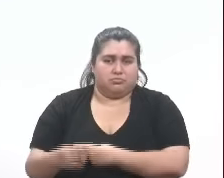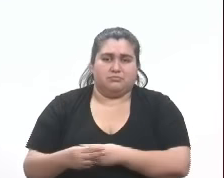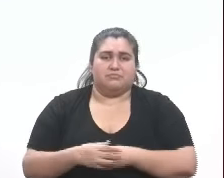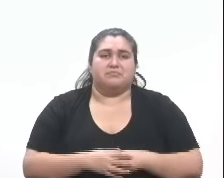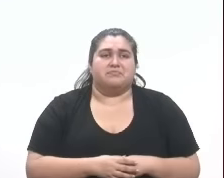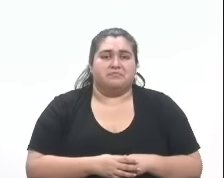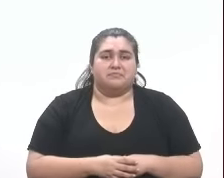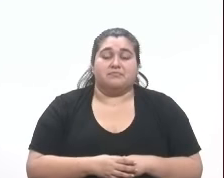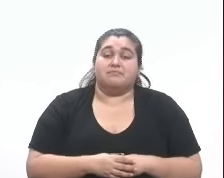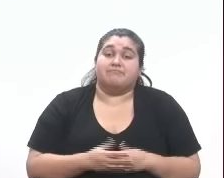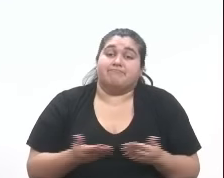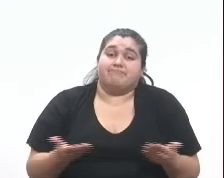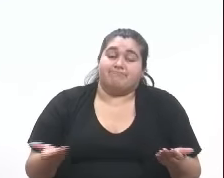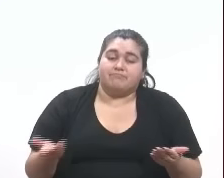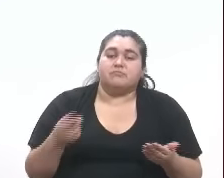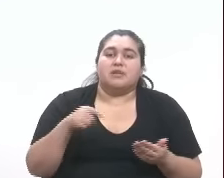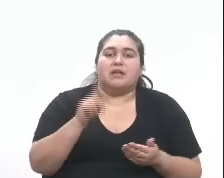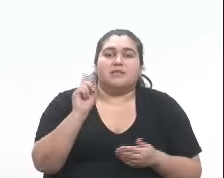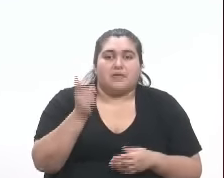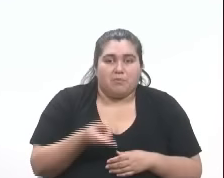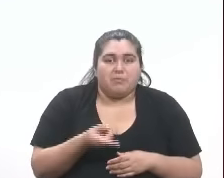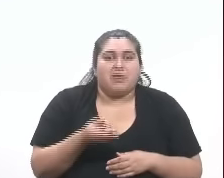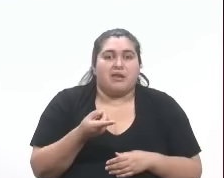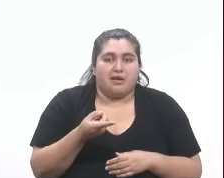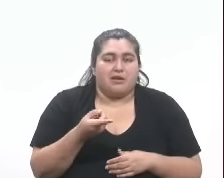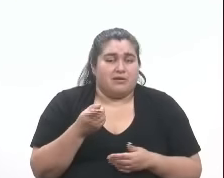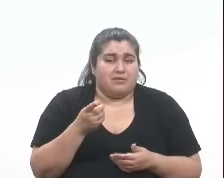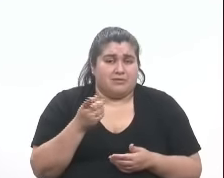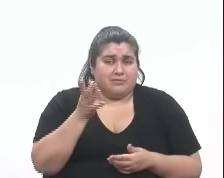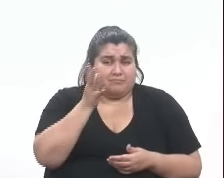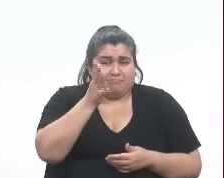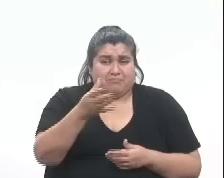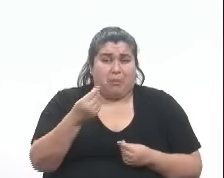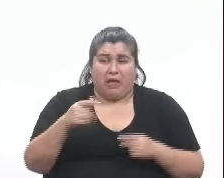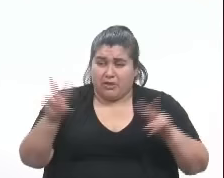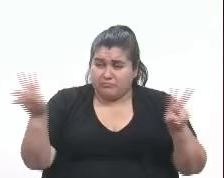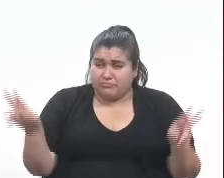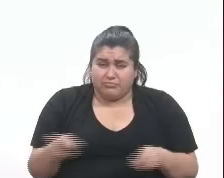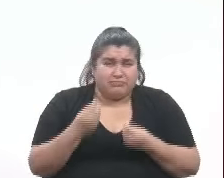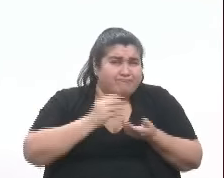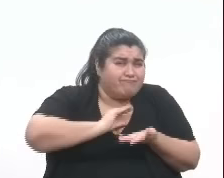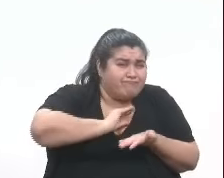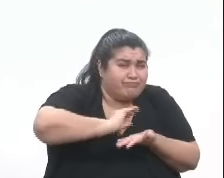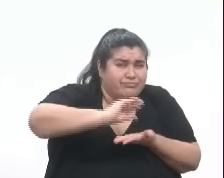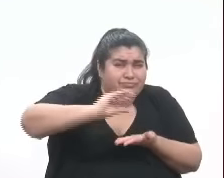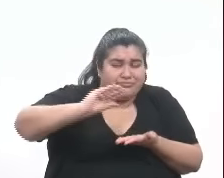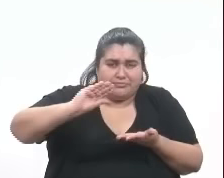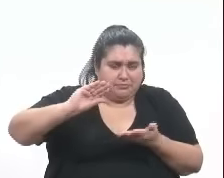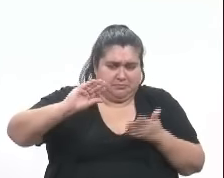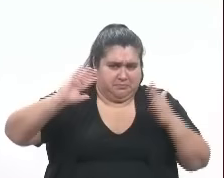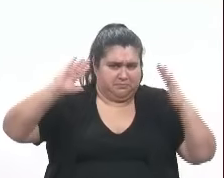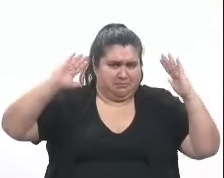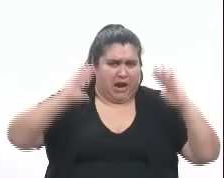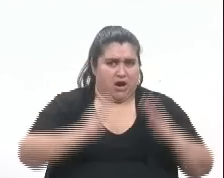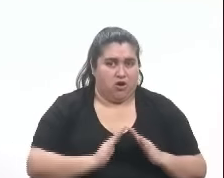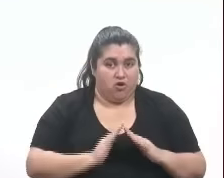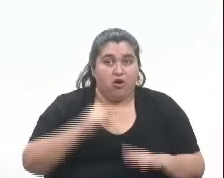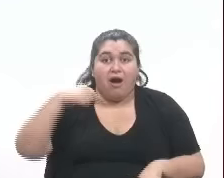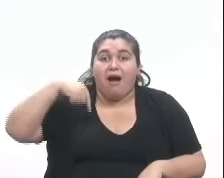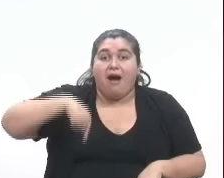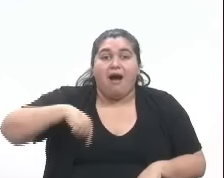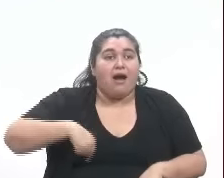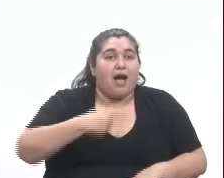Y como si eso fuera poco, cayó de forma brutal la coparticipación. Y esta es la Cámara que tiene que actuar en defensa de